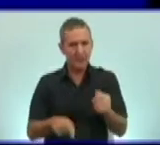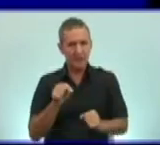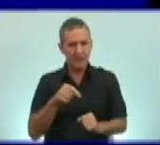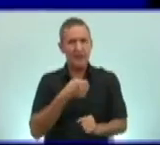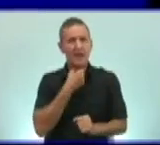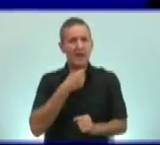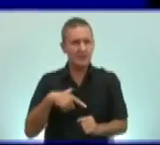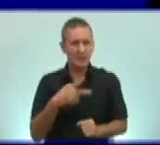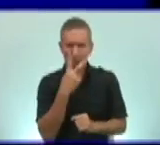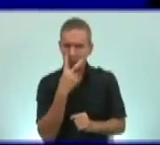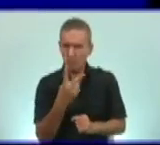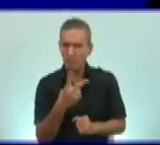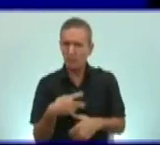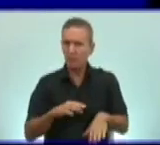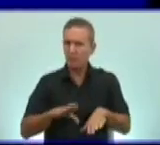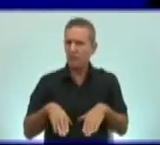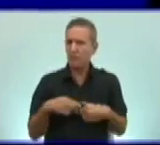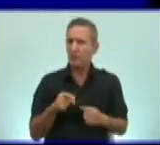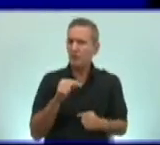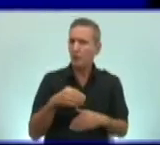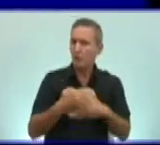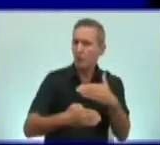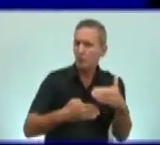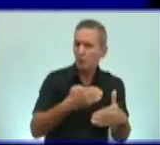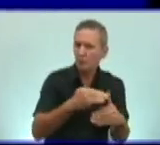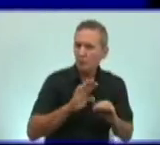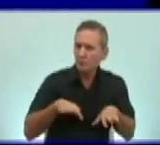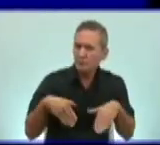estamos viendo cómo hay el proceso de